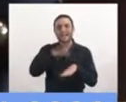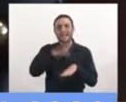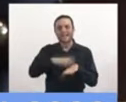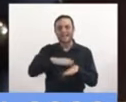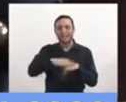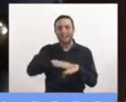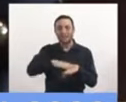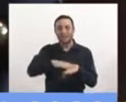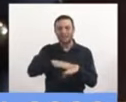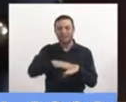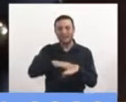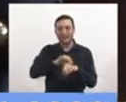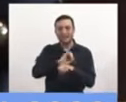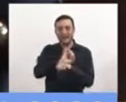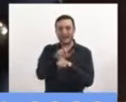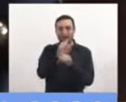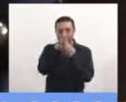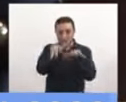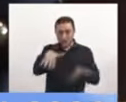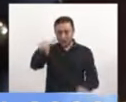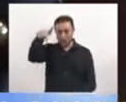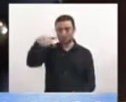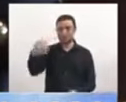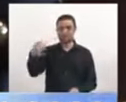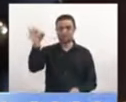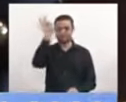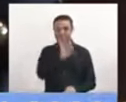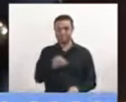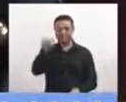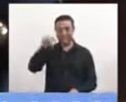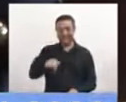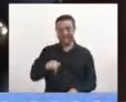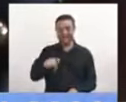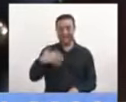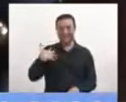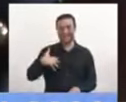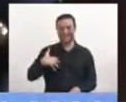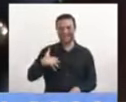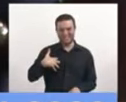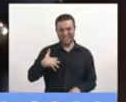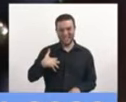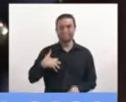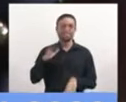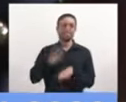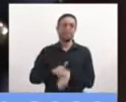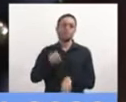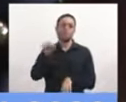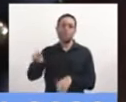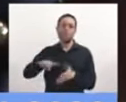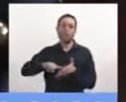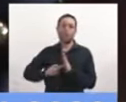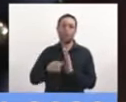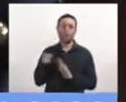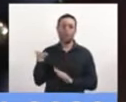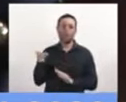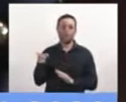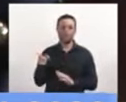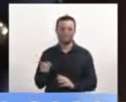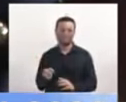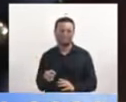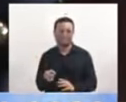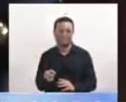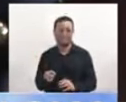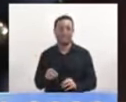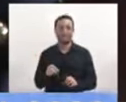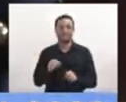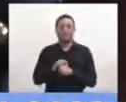Argentina es de la Ciudad Autónoma de Buenos Aires. Es un virus que empezó en Wuhan y es una pandemia. Se desarrolló por todo el